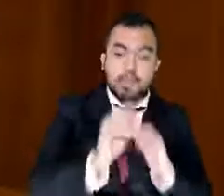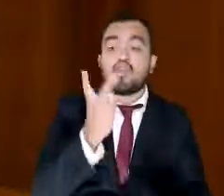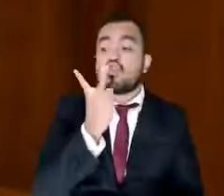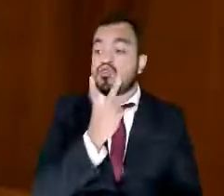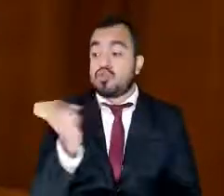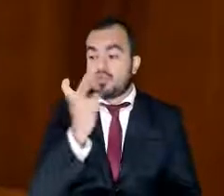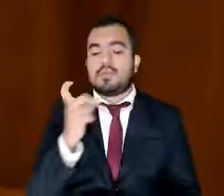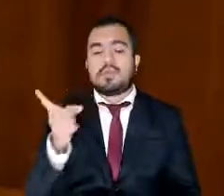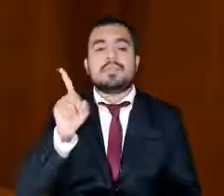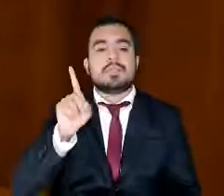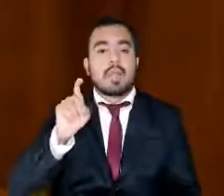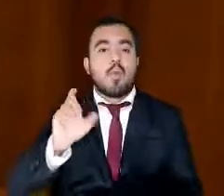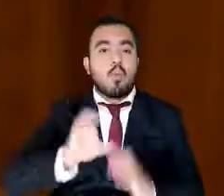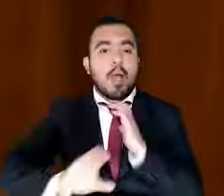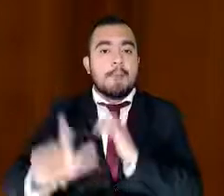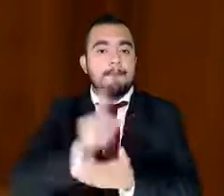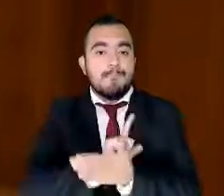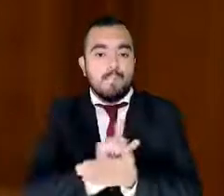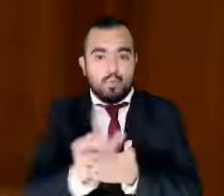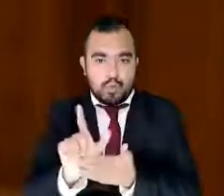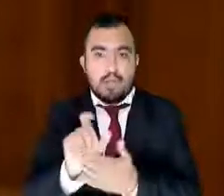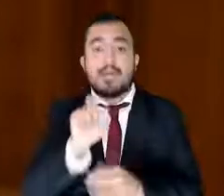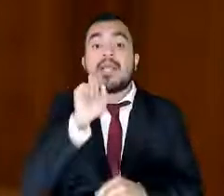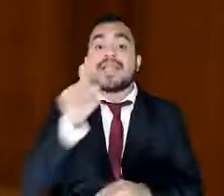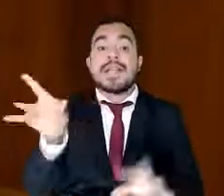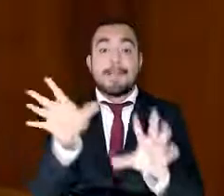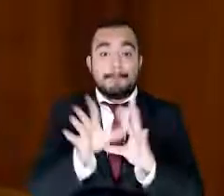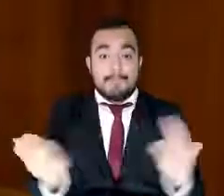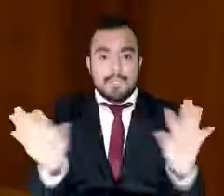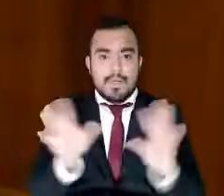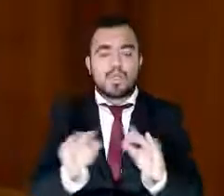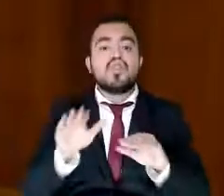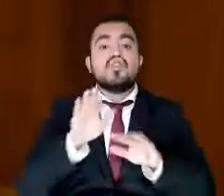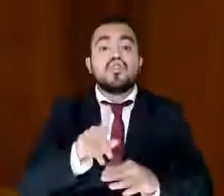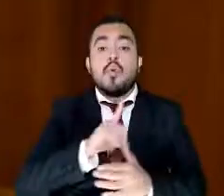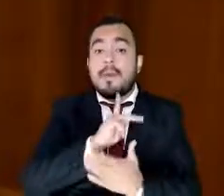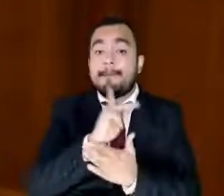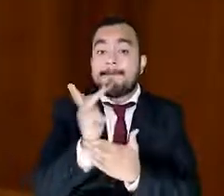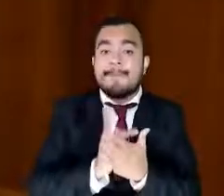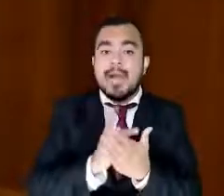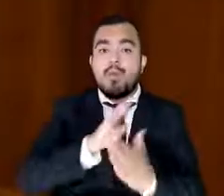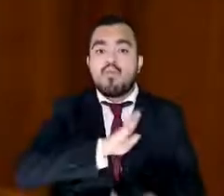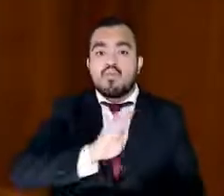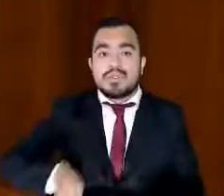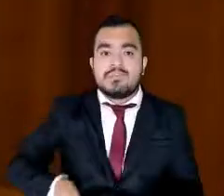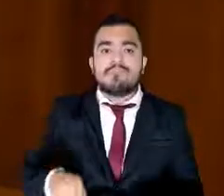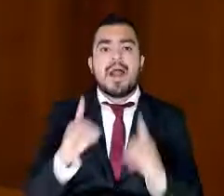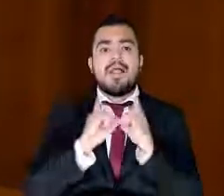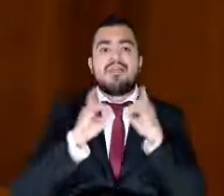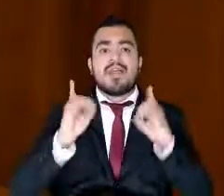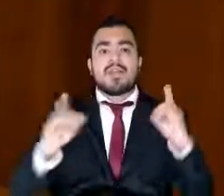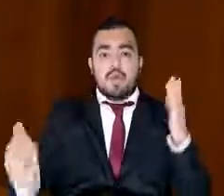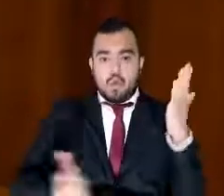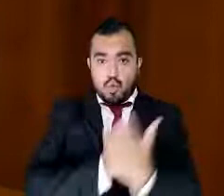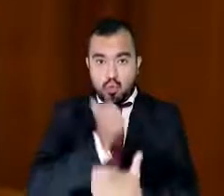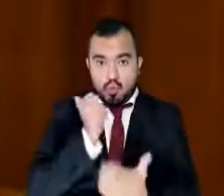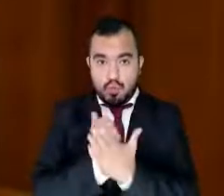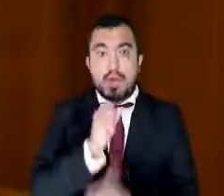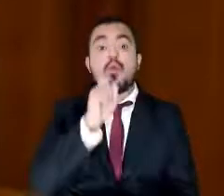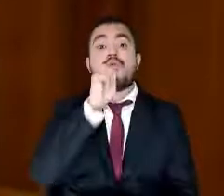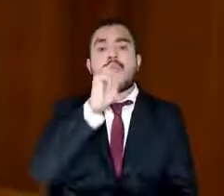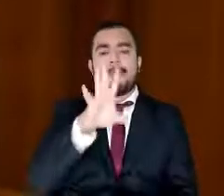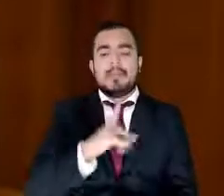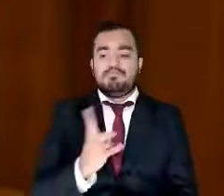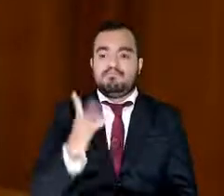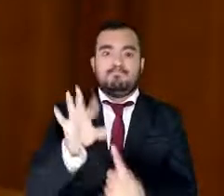de agua potable. Y también comentaba sobre los planes municipales de desarrollo urbano y también hay un